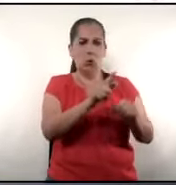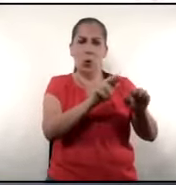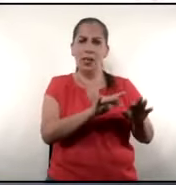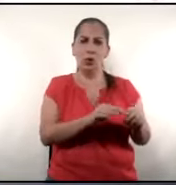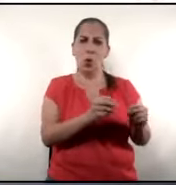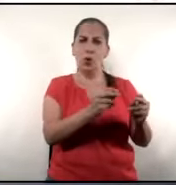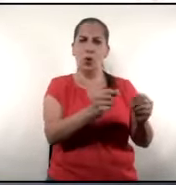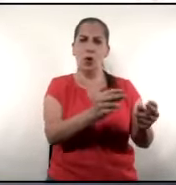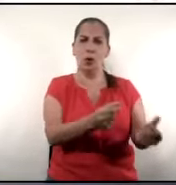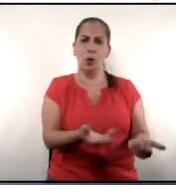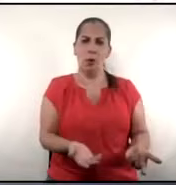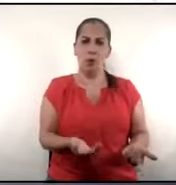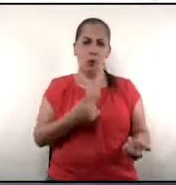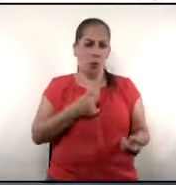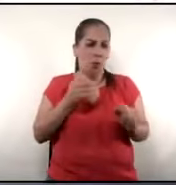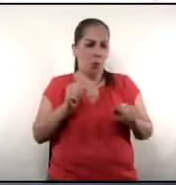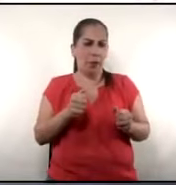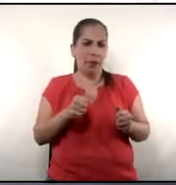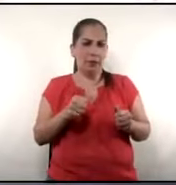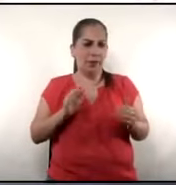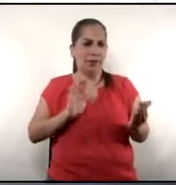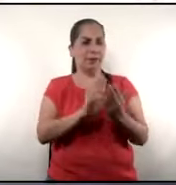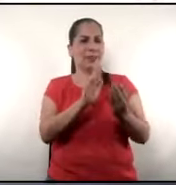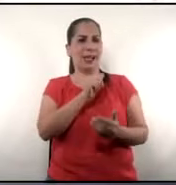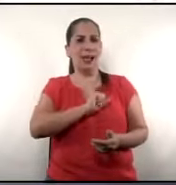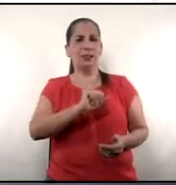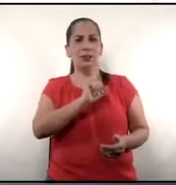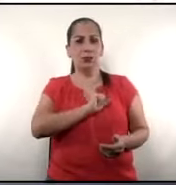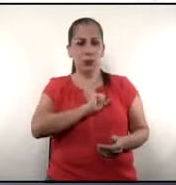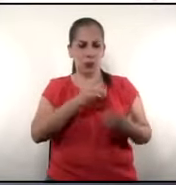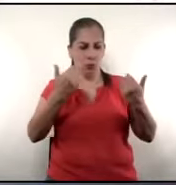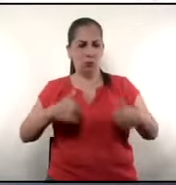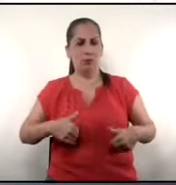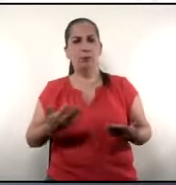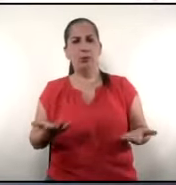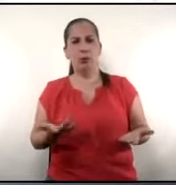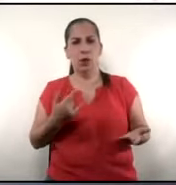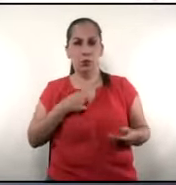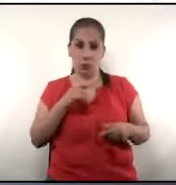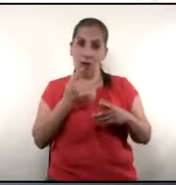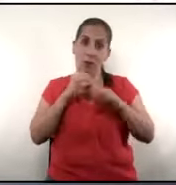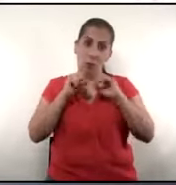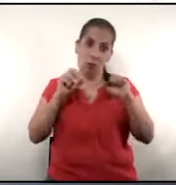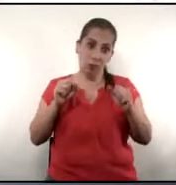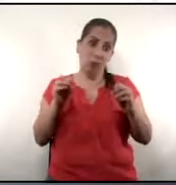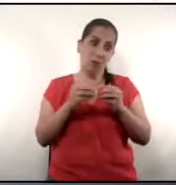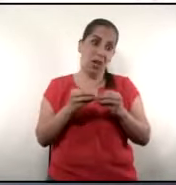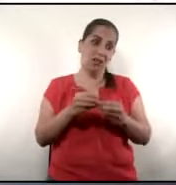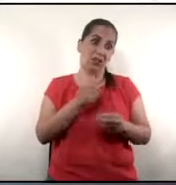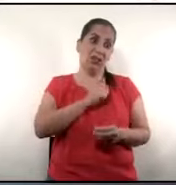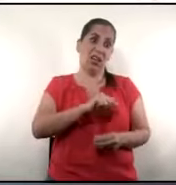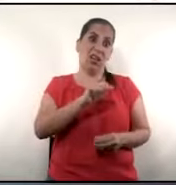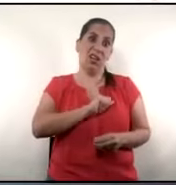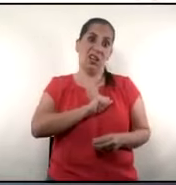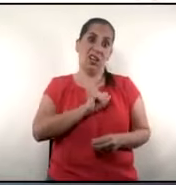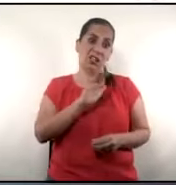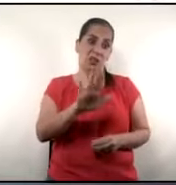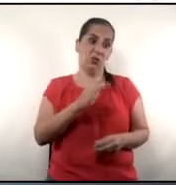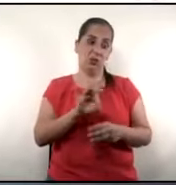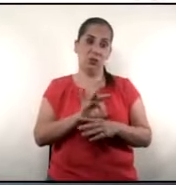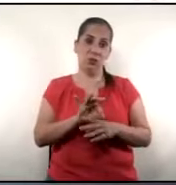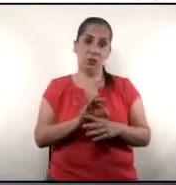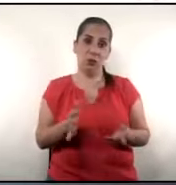algo que también es actitud de un funcionario, no solo por el hecho de la corrupción, sino porque es su actitud frente a su